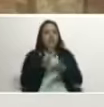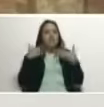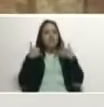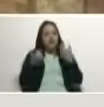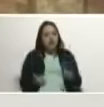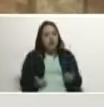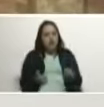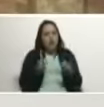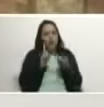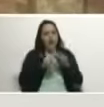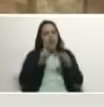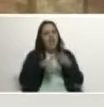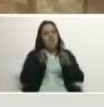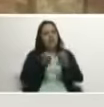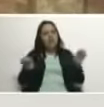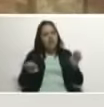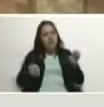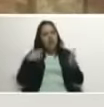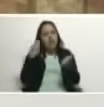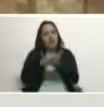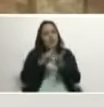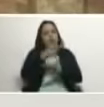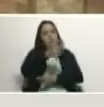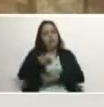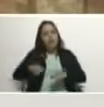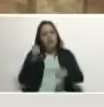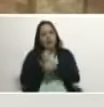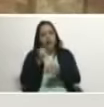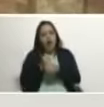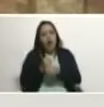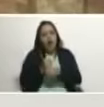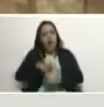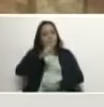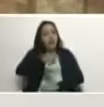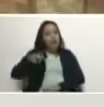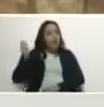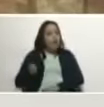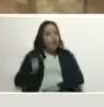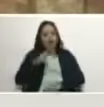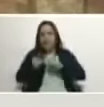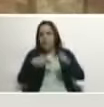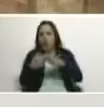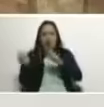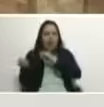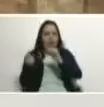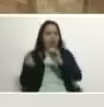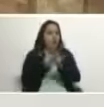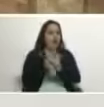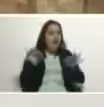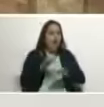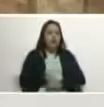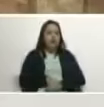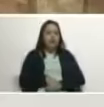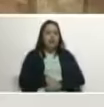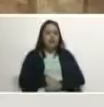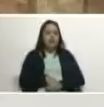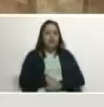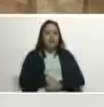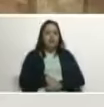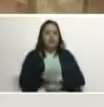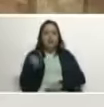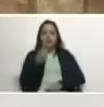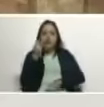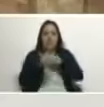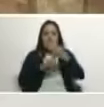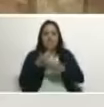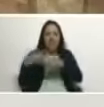la educación, de los salarios, de las pensiones, jamás, nunca lo mencionaron. Al contrario, lo que hicieron fue guerra económica